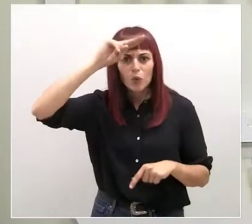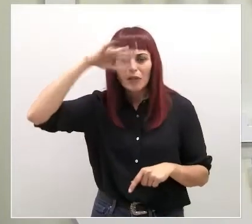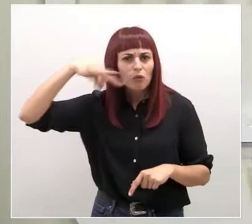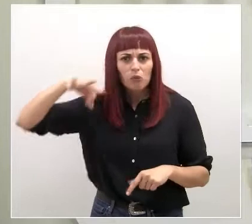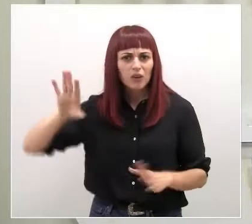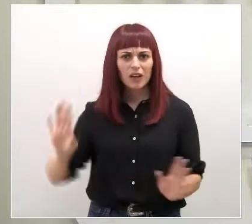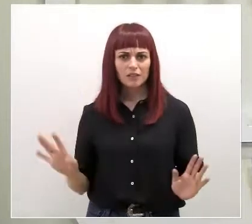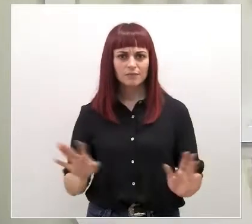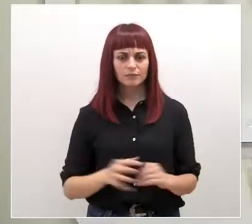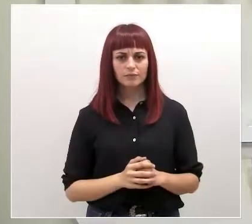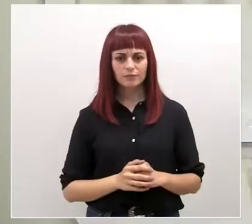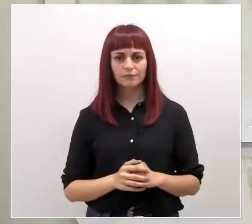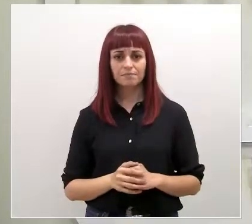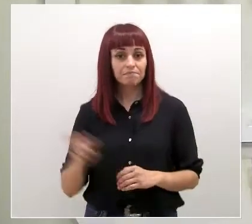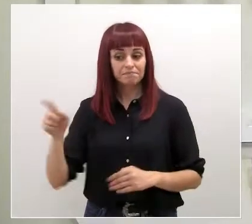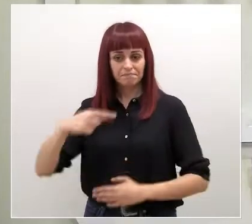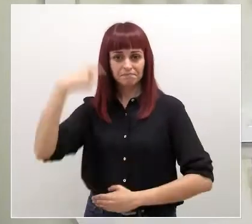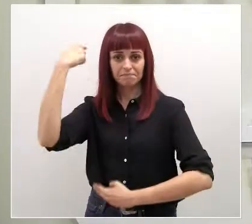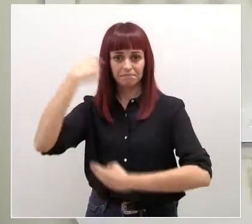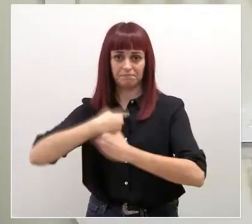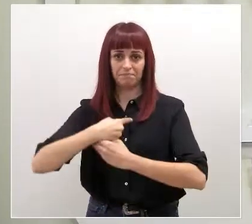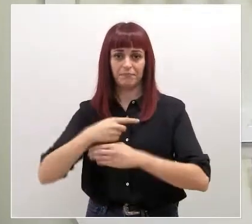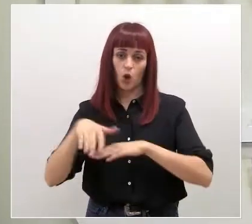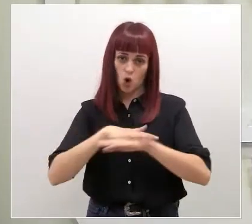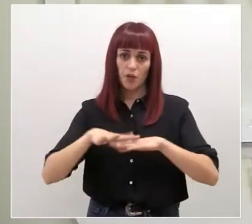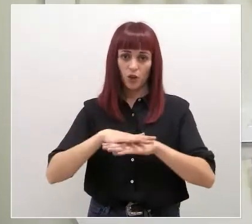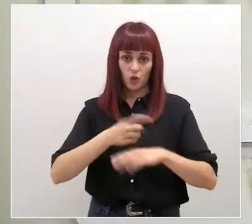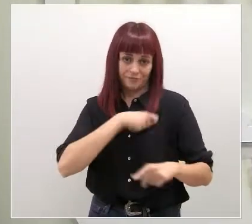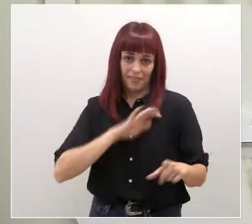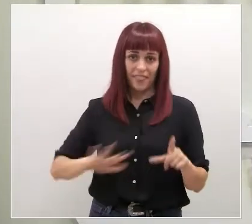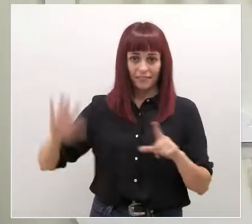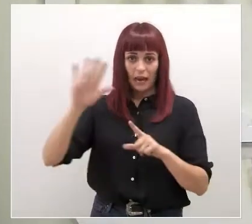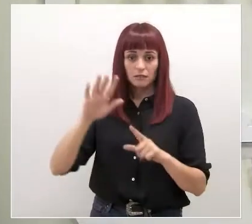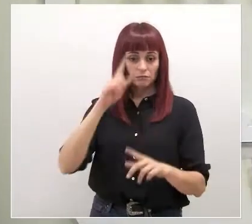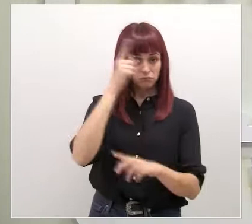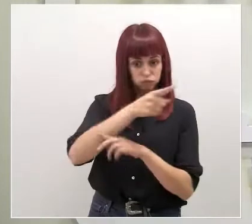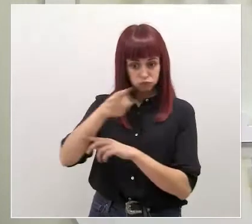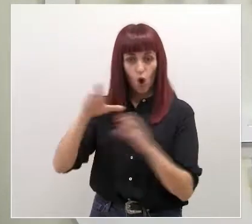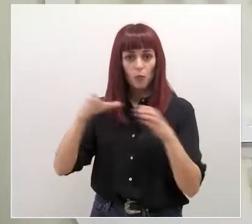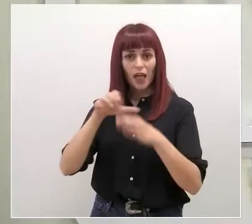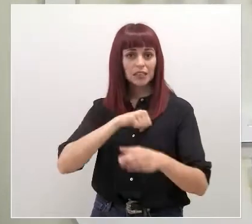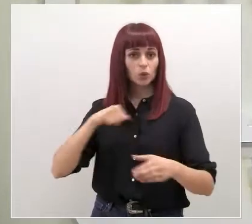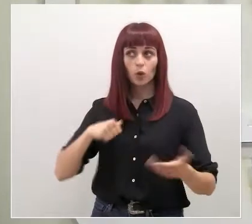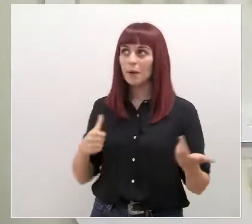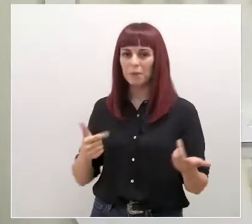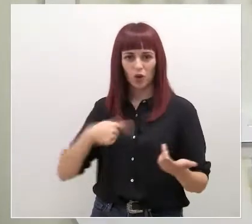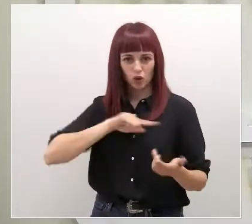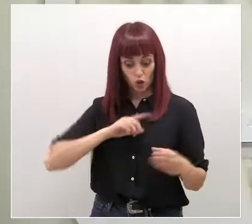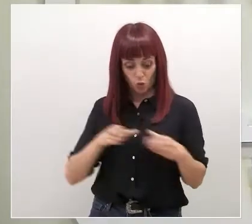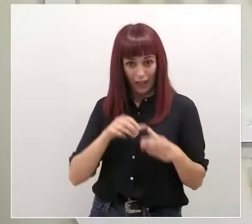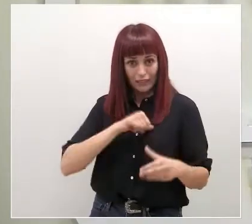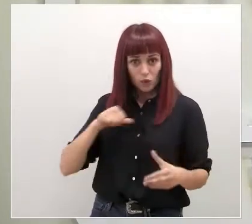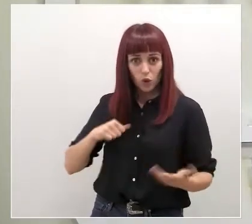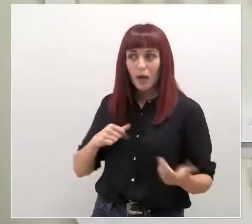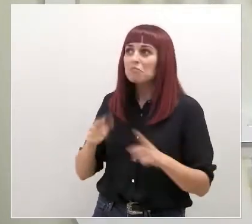preocupación. Es una nueva imposición de este Gobierno central a las comunidades, a las que no se nos ha dado la oportunidad